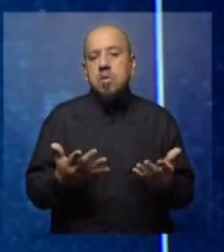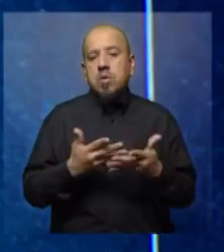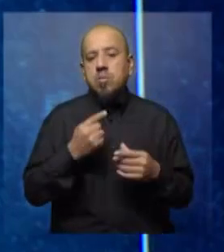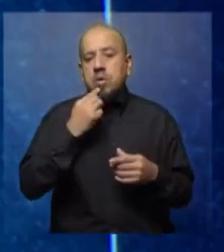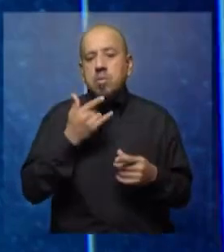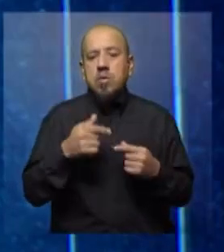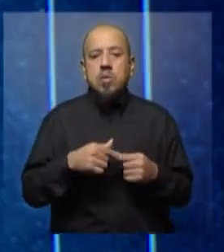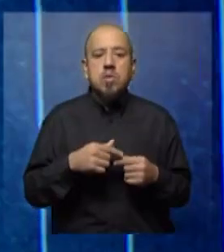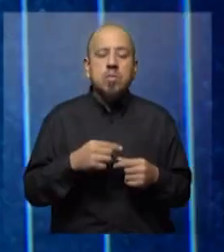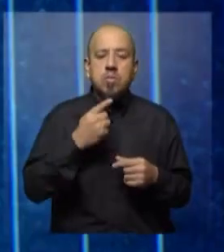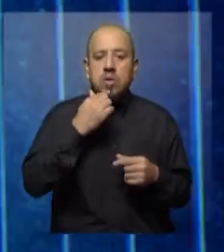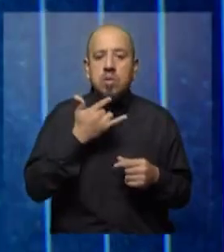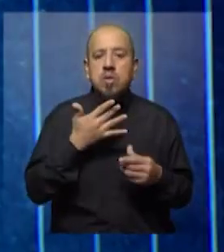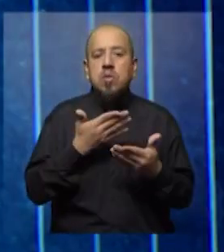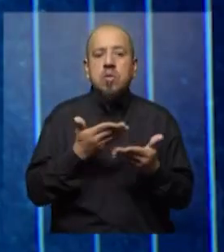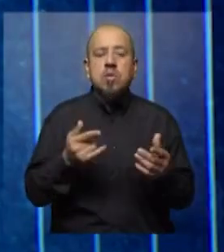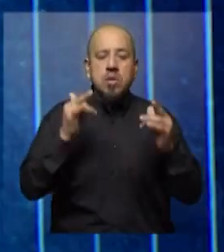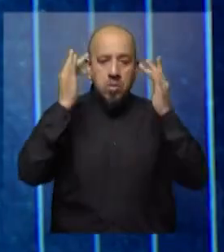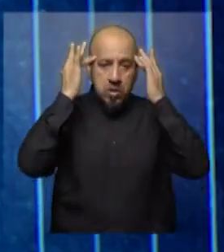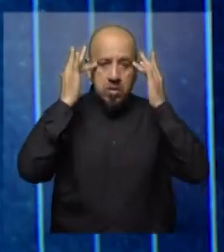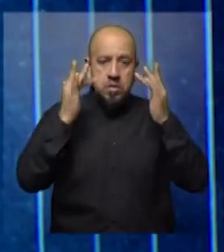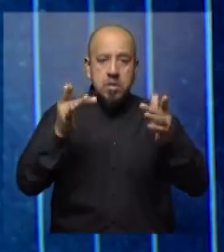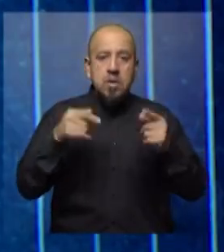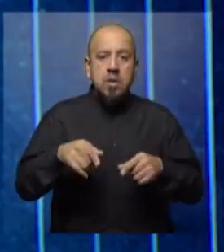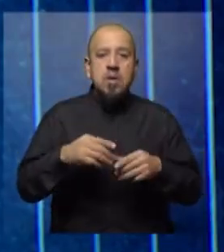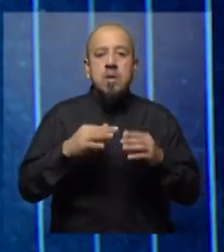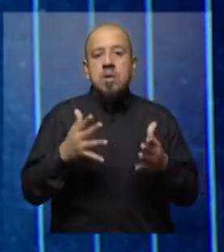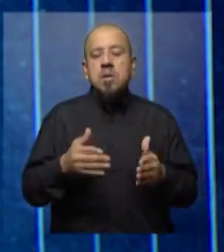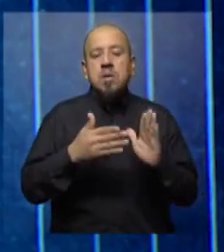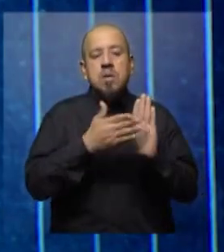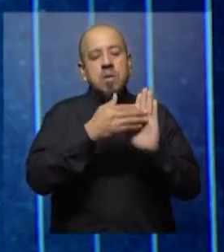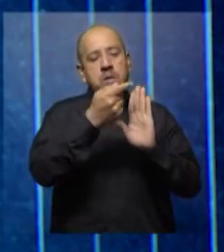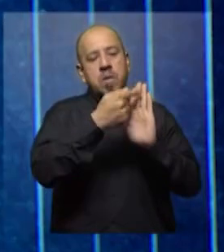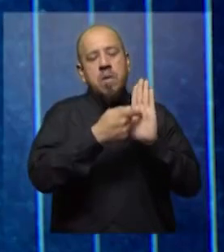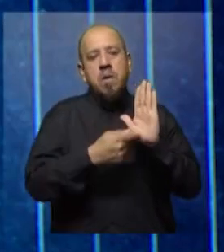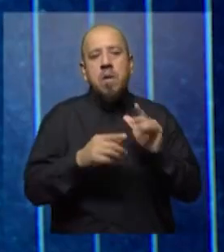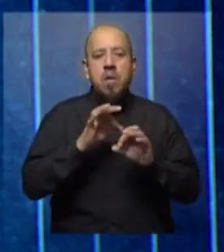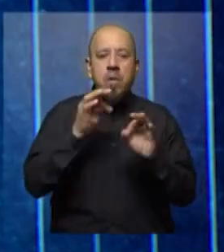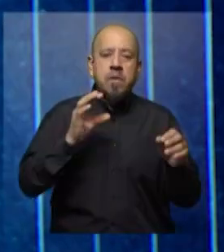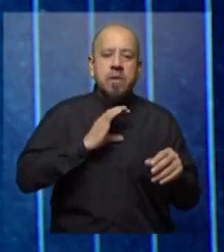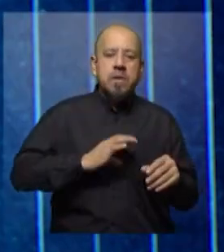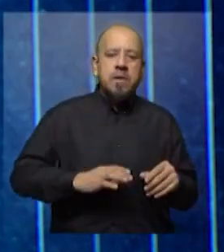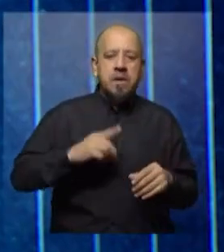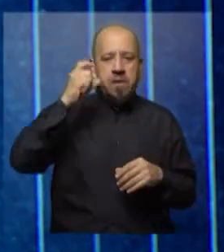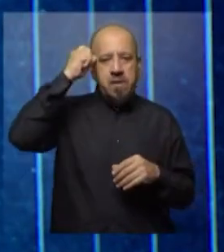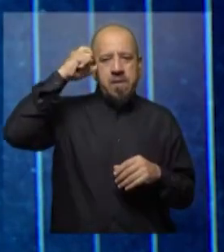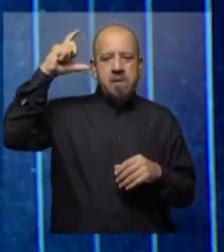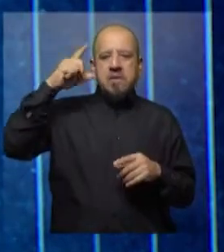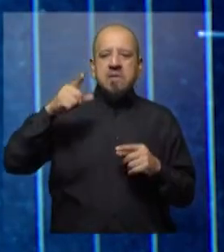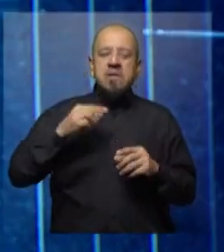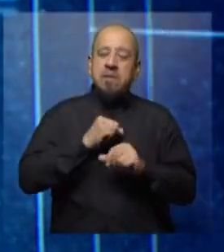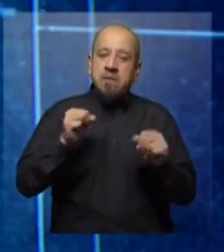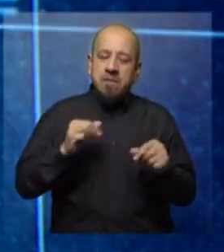hoy en día asistimos discusiones en torno a la educación Bueno si por contenidos o por competencias por ejemplo eso puede ser